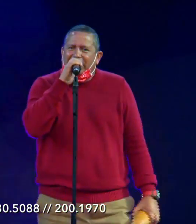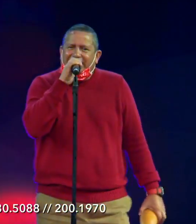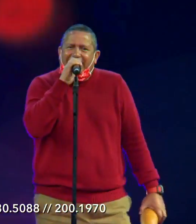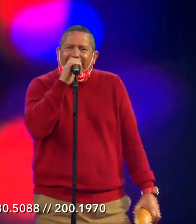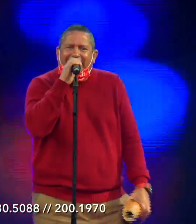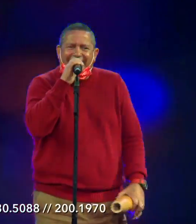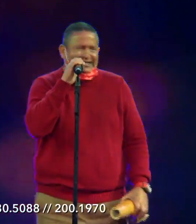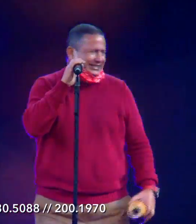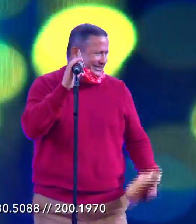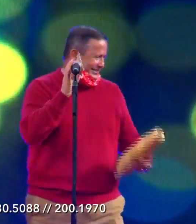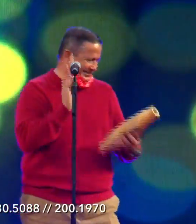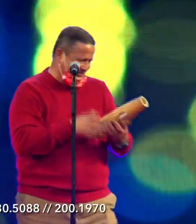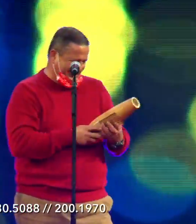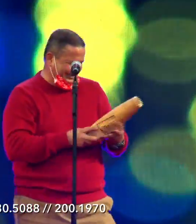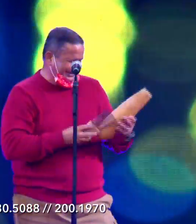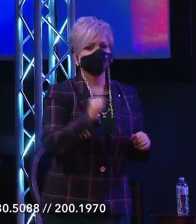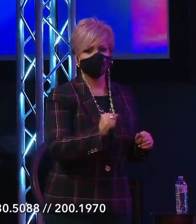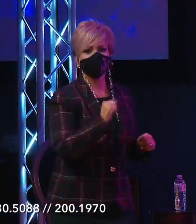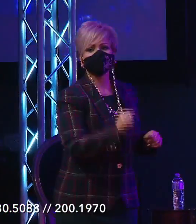¡Viene ahora qué!